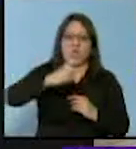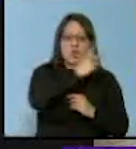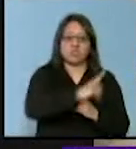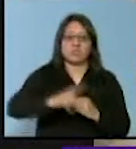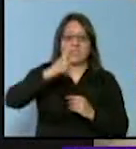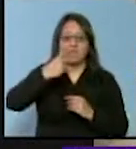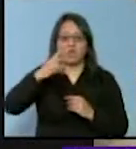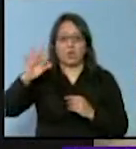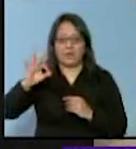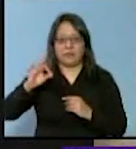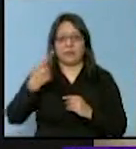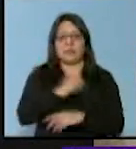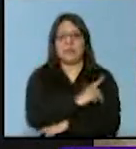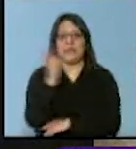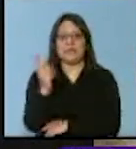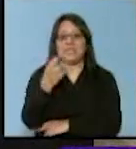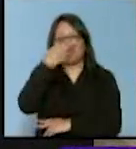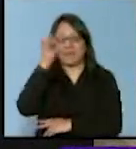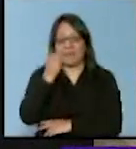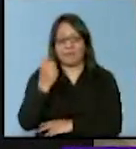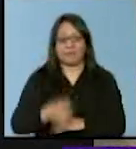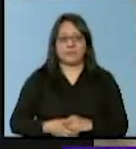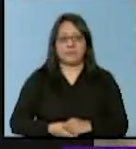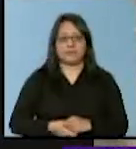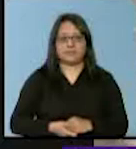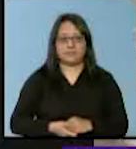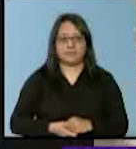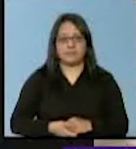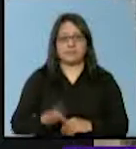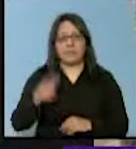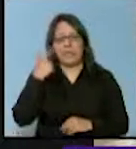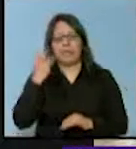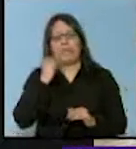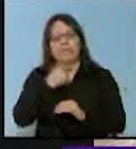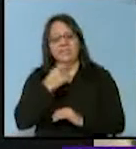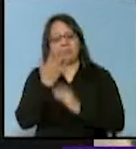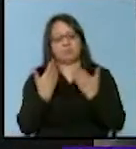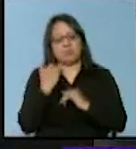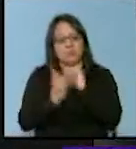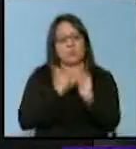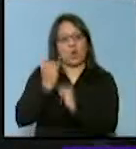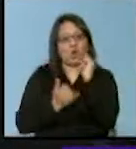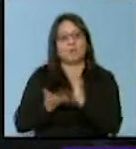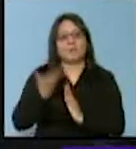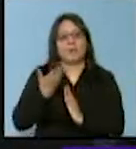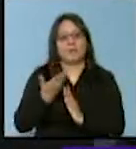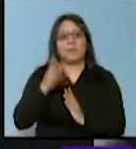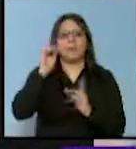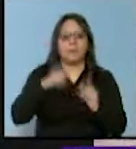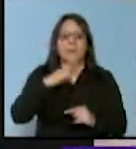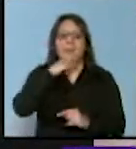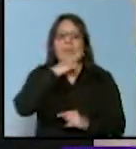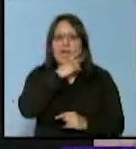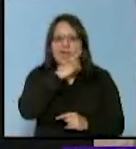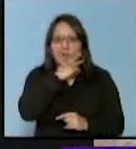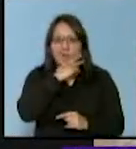10 pesitos estamos haciendo. ¿Y otro precio que subió mucho, cuál es? ¿Qué más ha subido? A ver, ¿qué te puedo decir? ¿La selga? Ah, la verdura también está carita. El